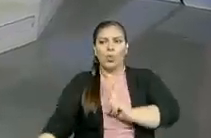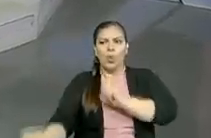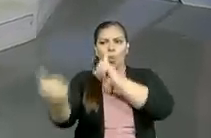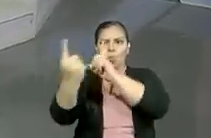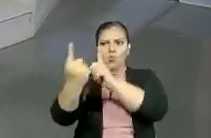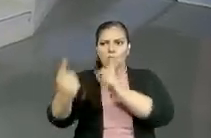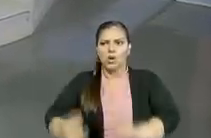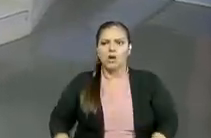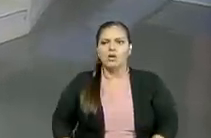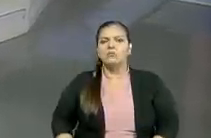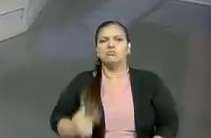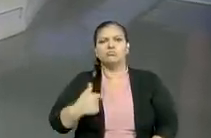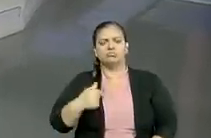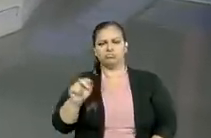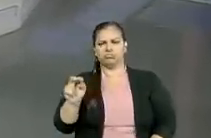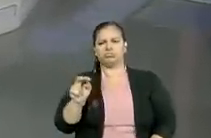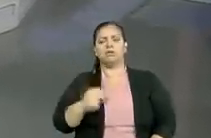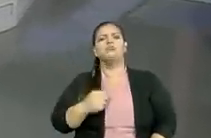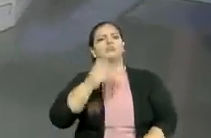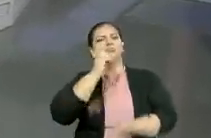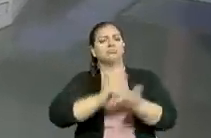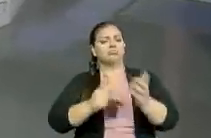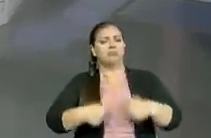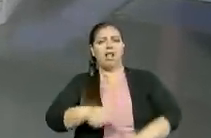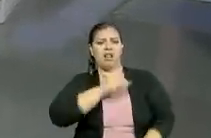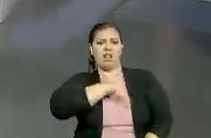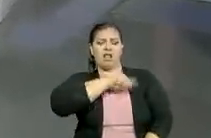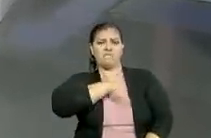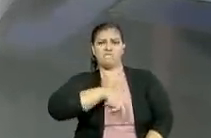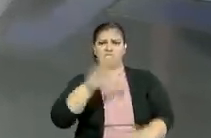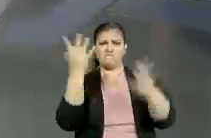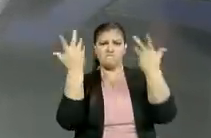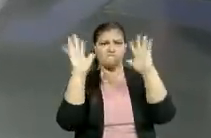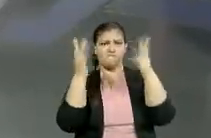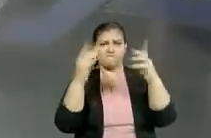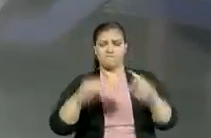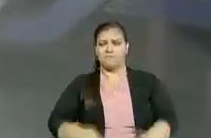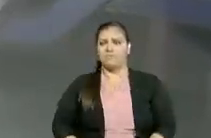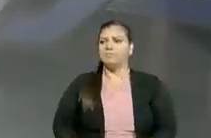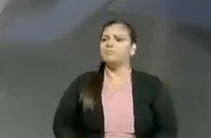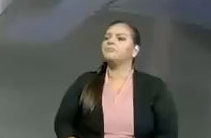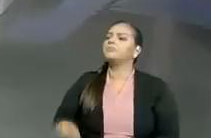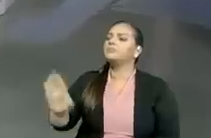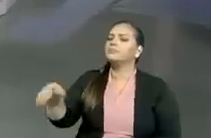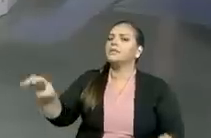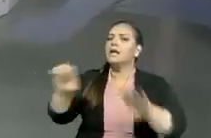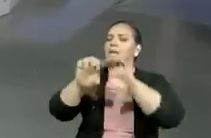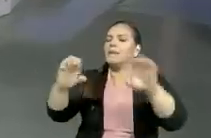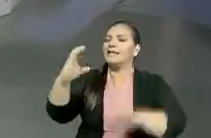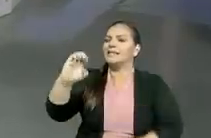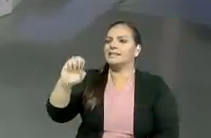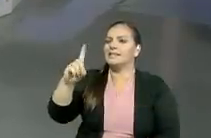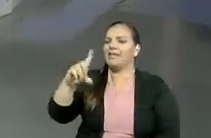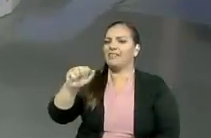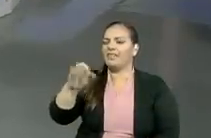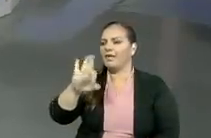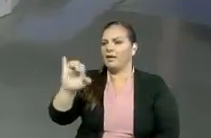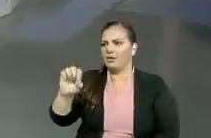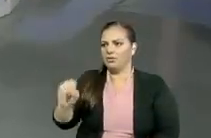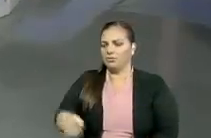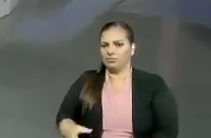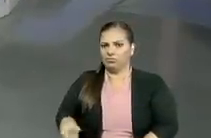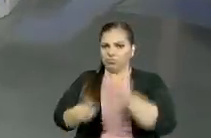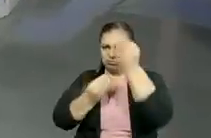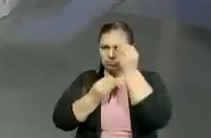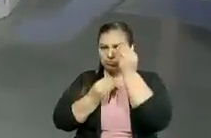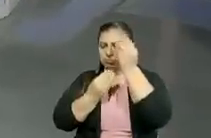Asamblea Nacional sufre una baja en la calificación ciudadana según encuestas de Sedato y Market, indicando que es la falta